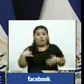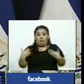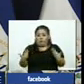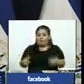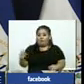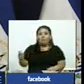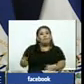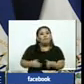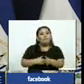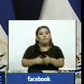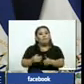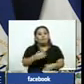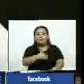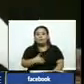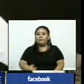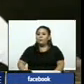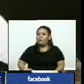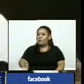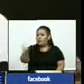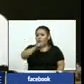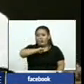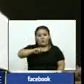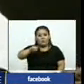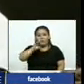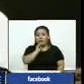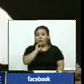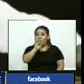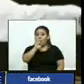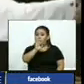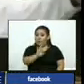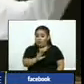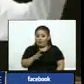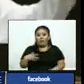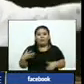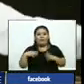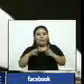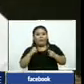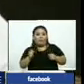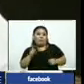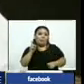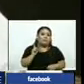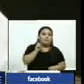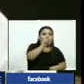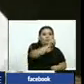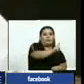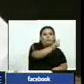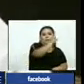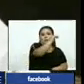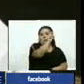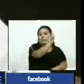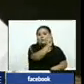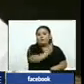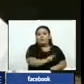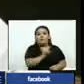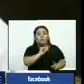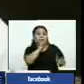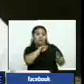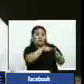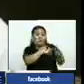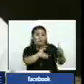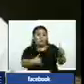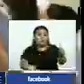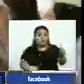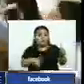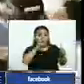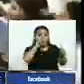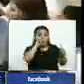silla presidencial decidió no nombrar a ningún representante de su gobierno en el país suramericano. Señalando a Nicolás Maduro de usurpar